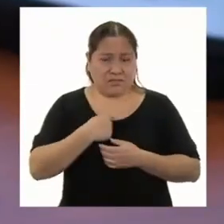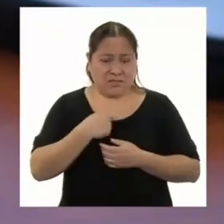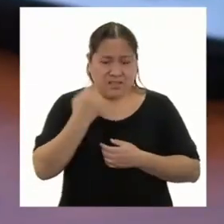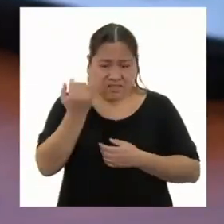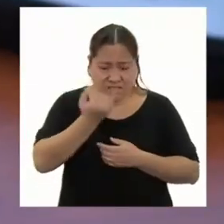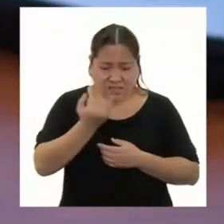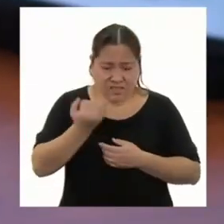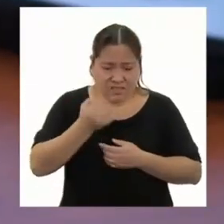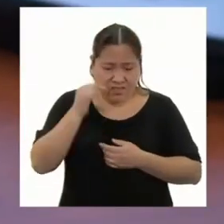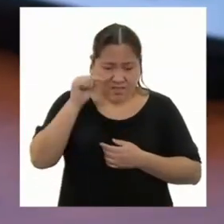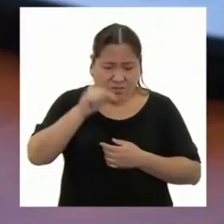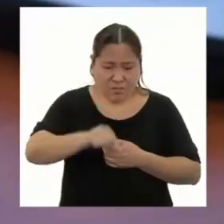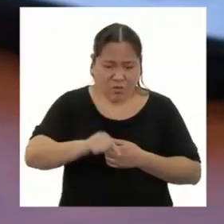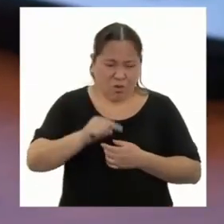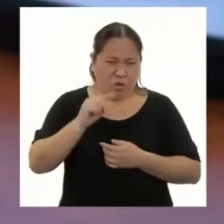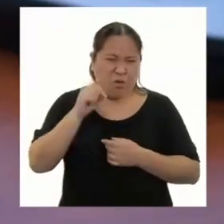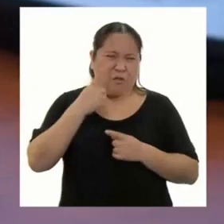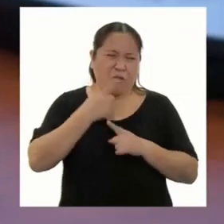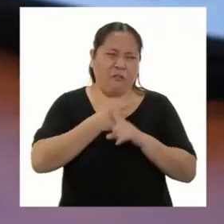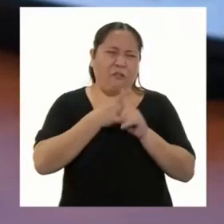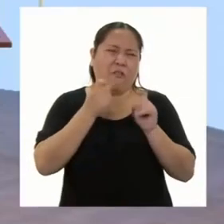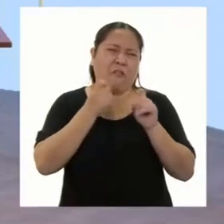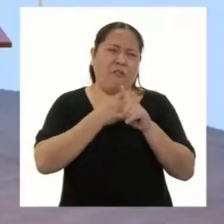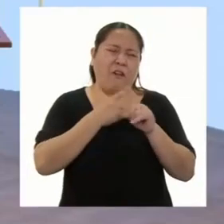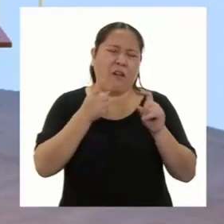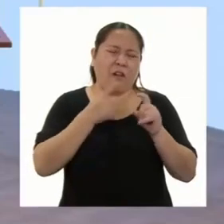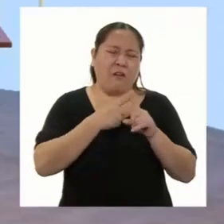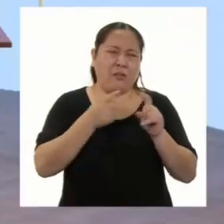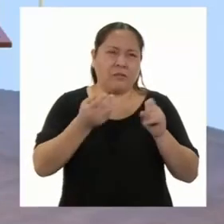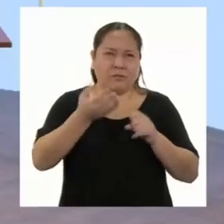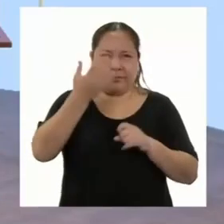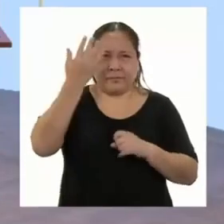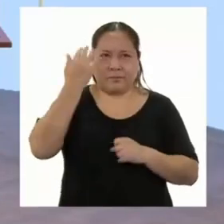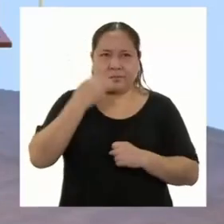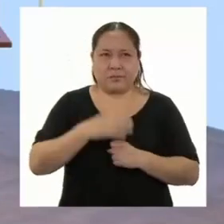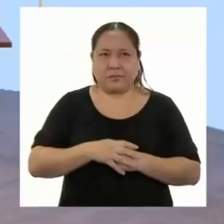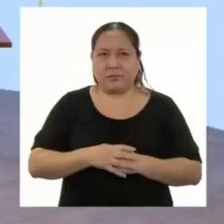autorretrato monstruoso que te hiciste? Ya,